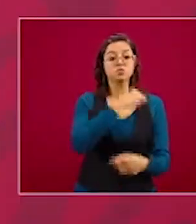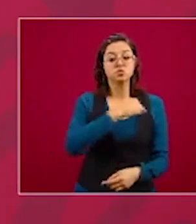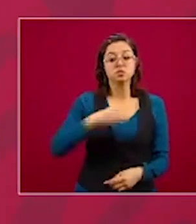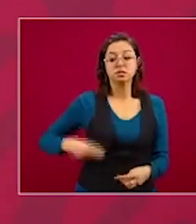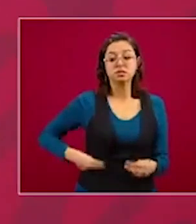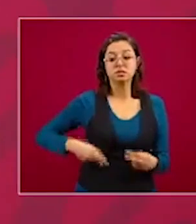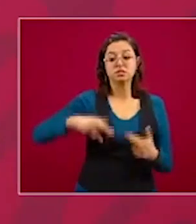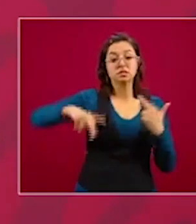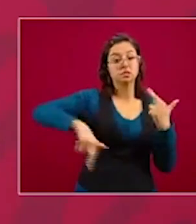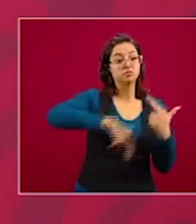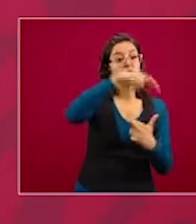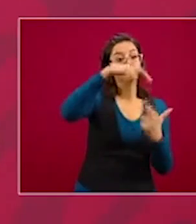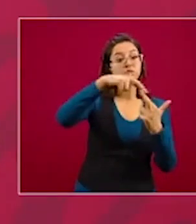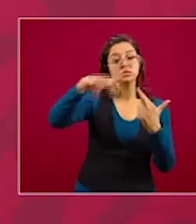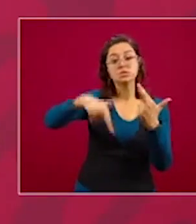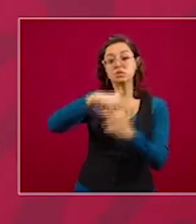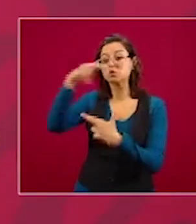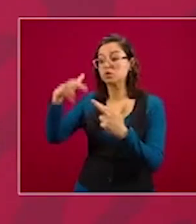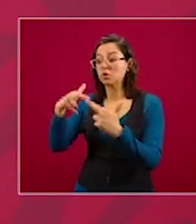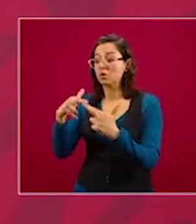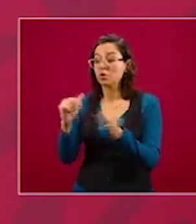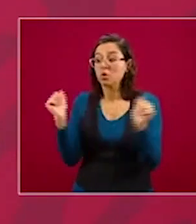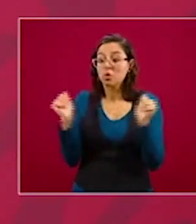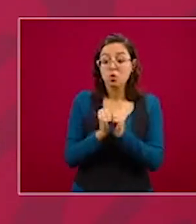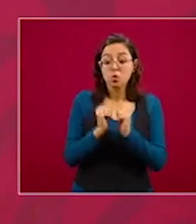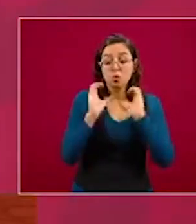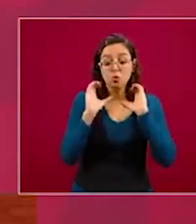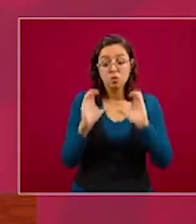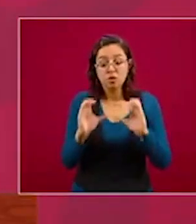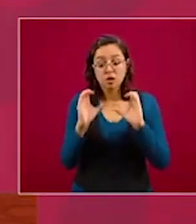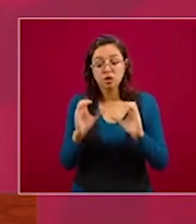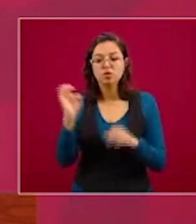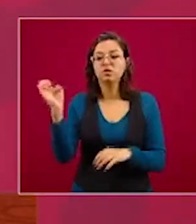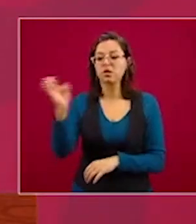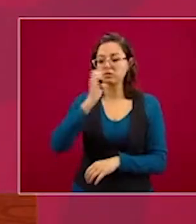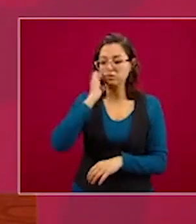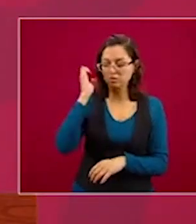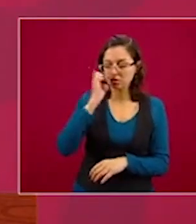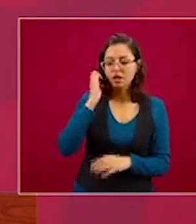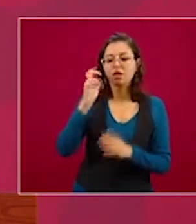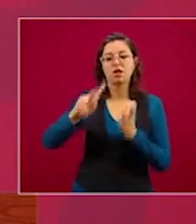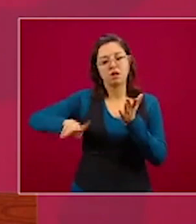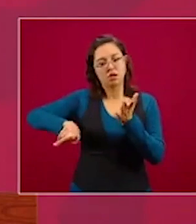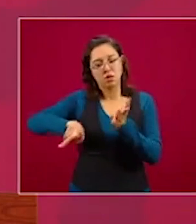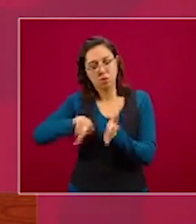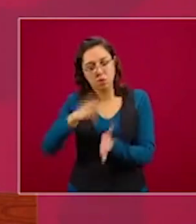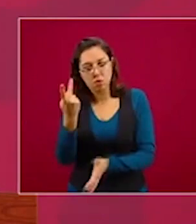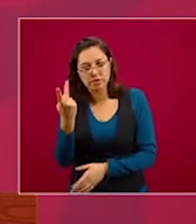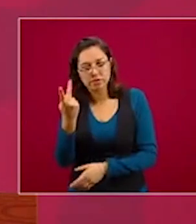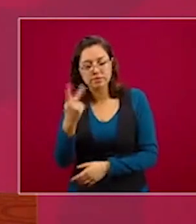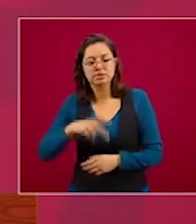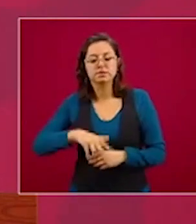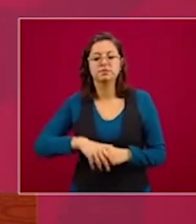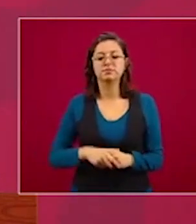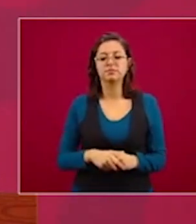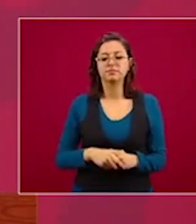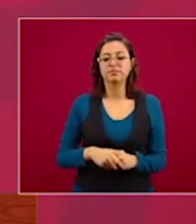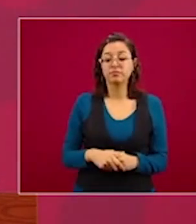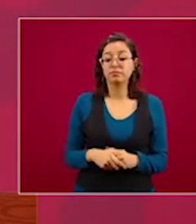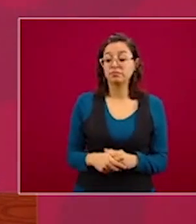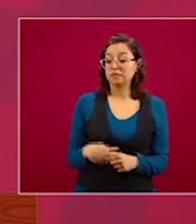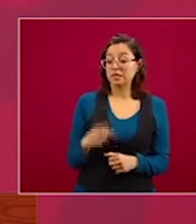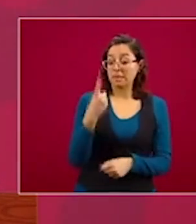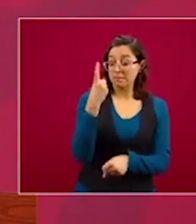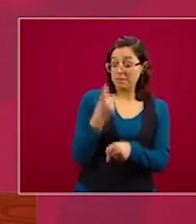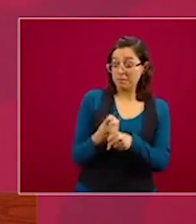con mucho cuidado reinicien las clases y que el primero de